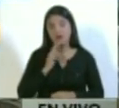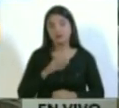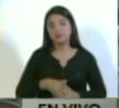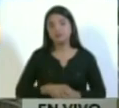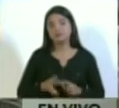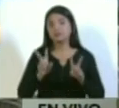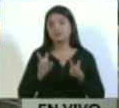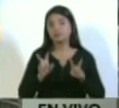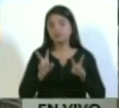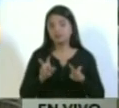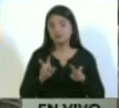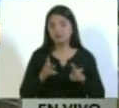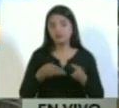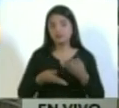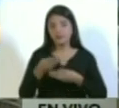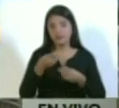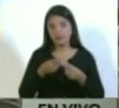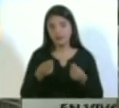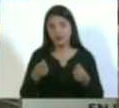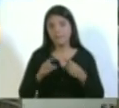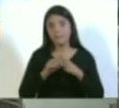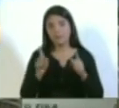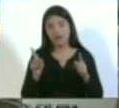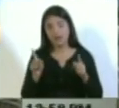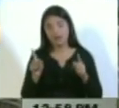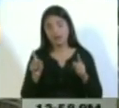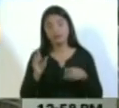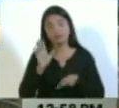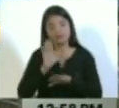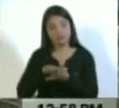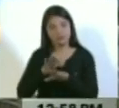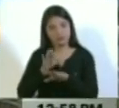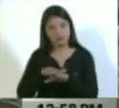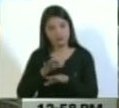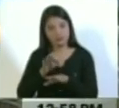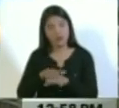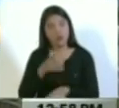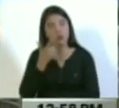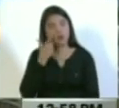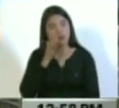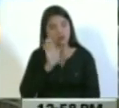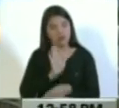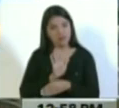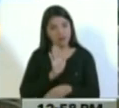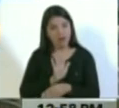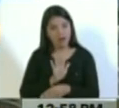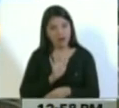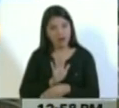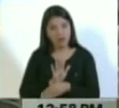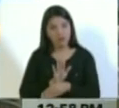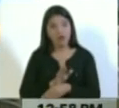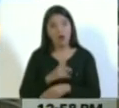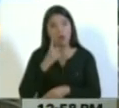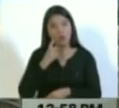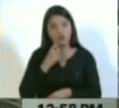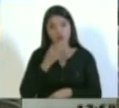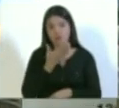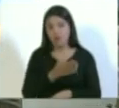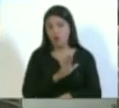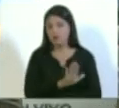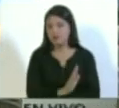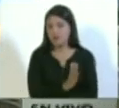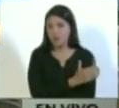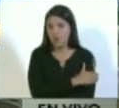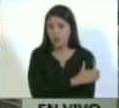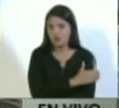nueva denominación financiera. Pero hacemos la advertencia, cuidadito, que nos tiene acostumbrado a la derecha, nos tiene